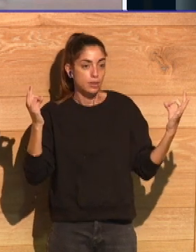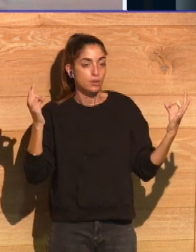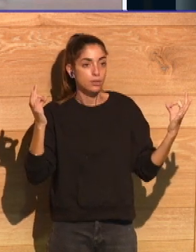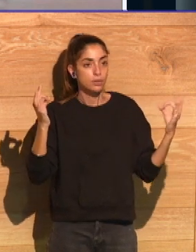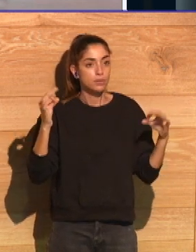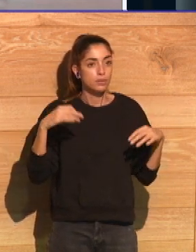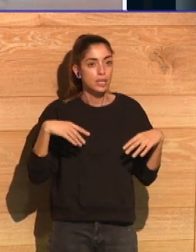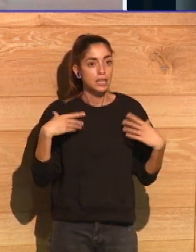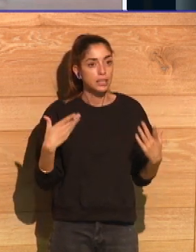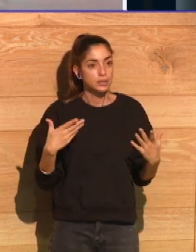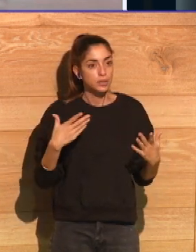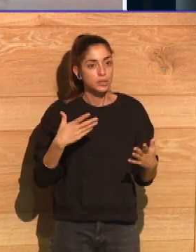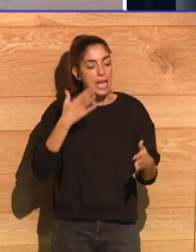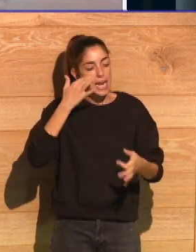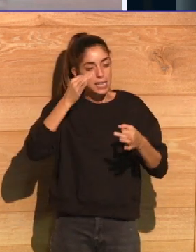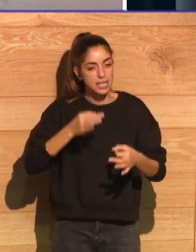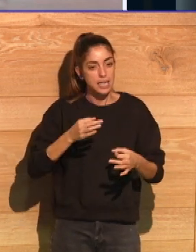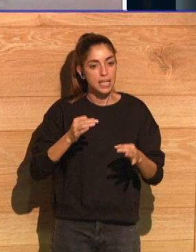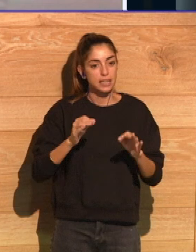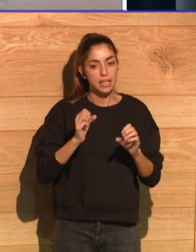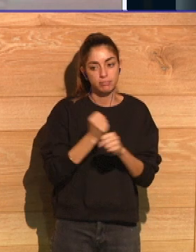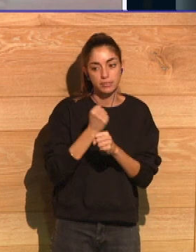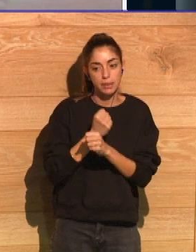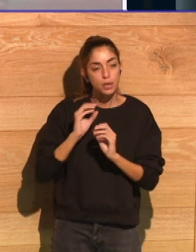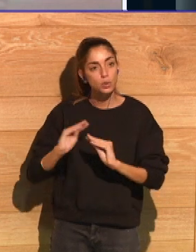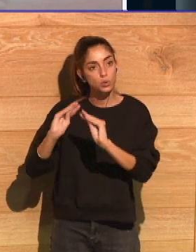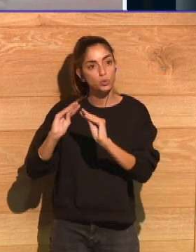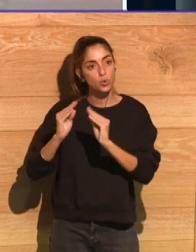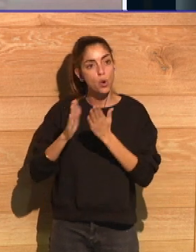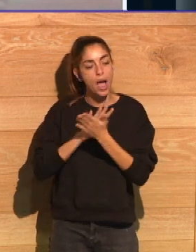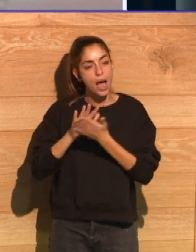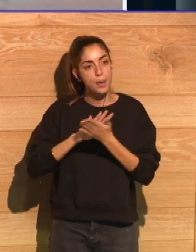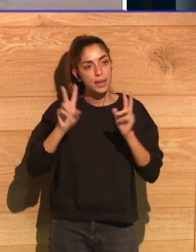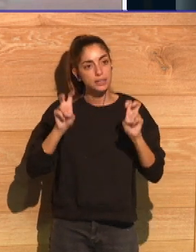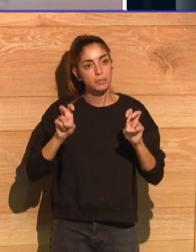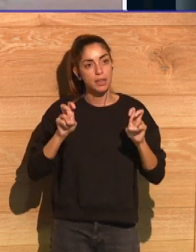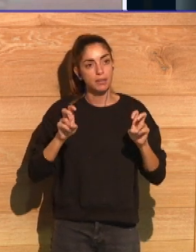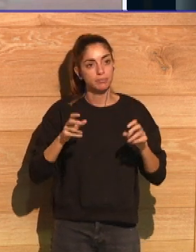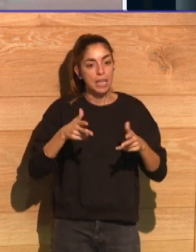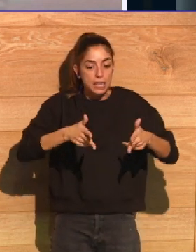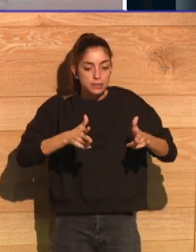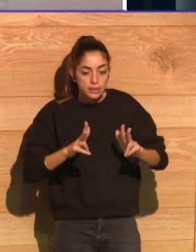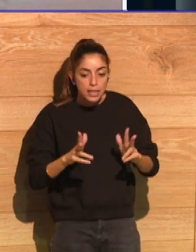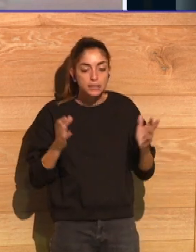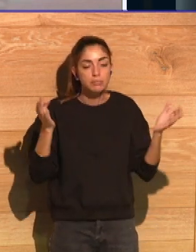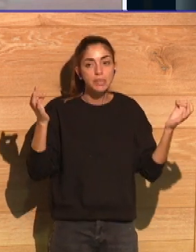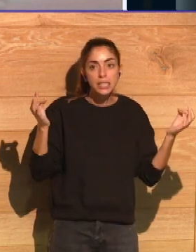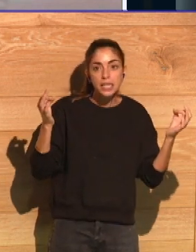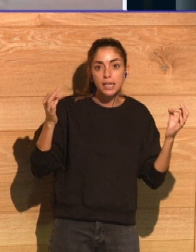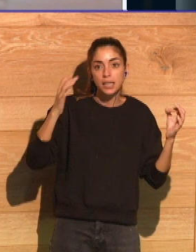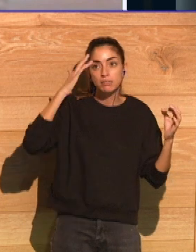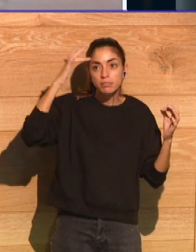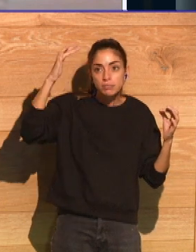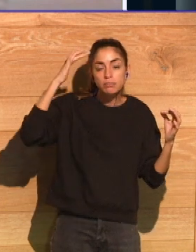Y en realidad la obra habla de sentarse a meditar, de un estado zen. Fue